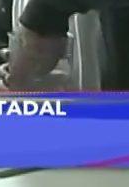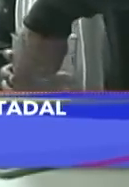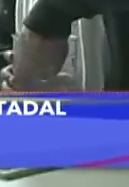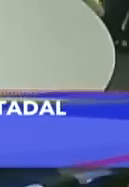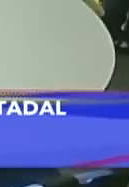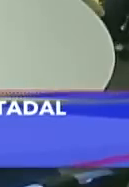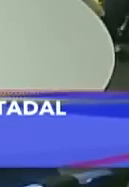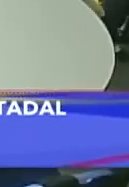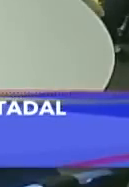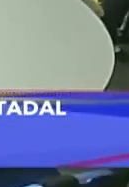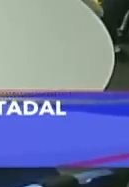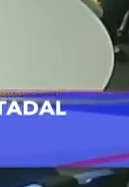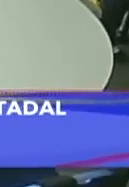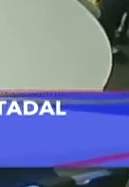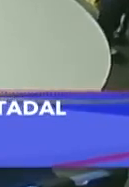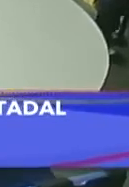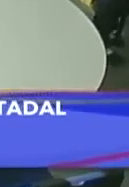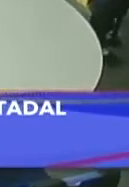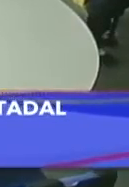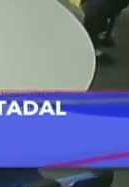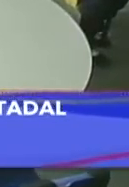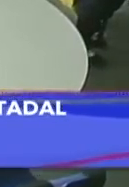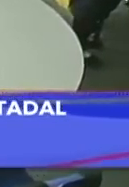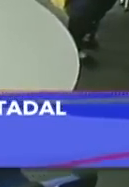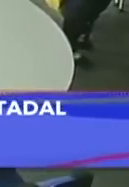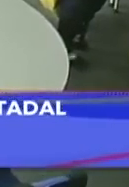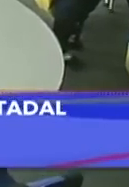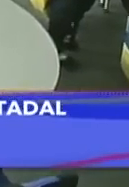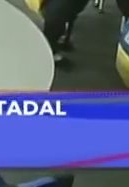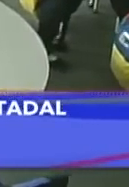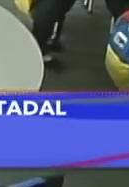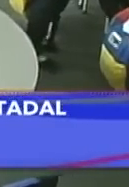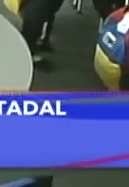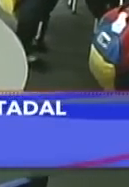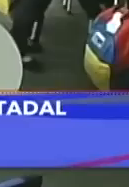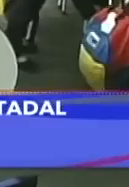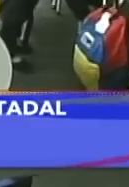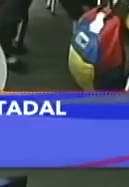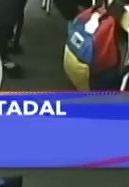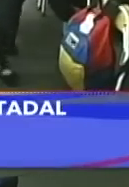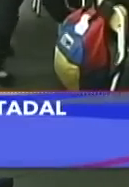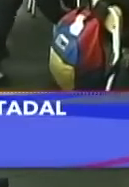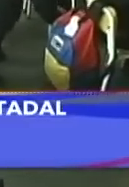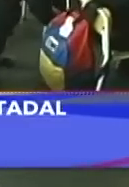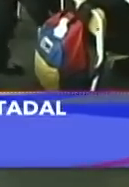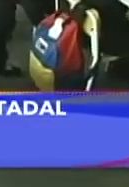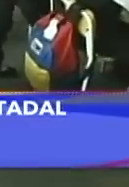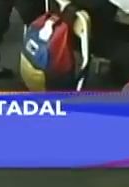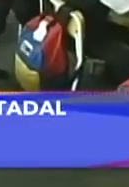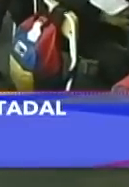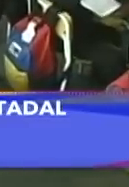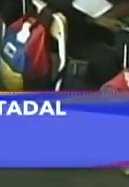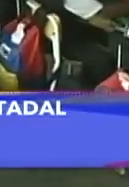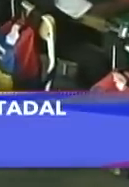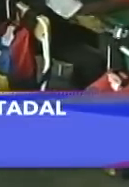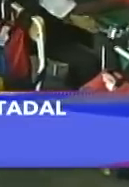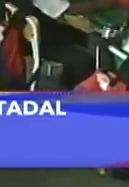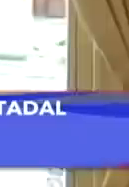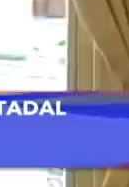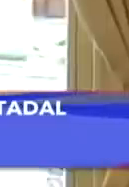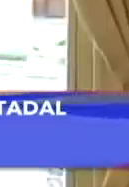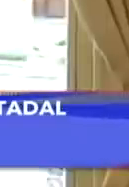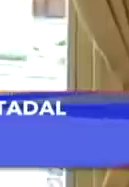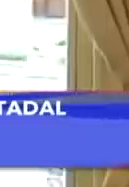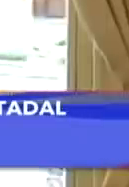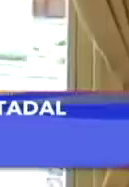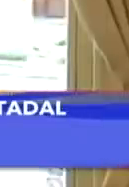pueda hacer un concepto de ciudad un concierto de urbanismo quiero saludar a mariam español marian mis alumnos